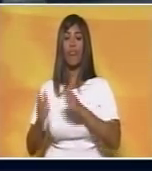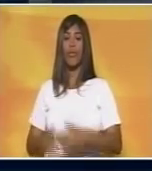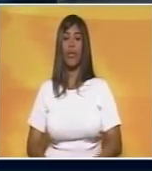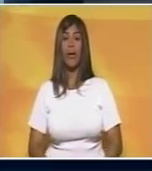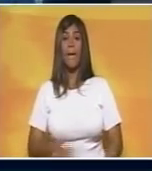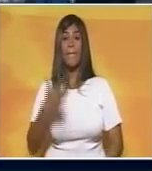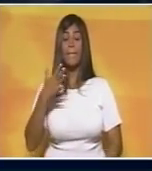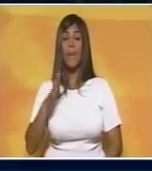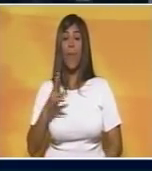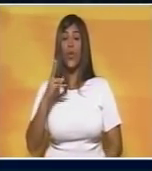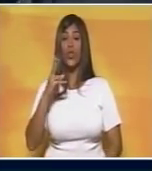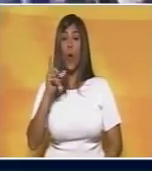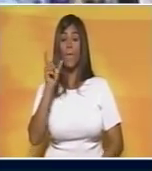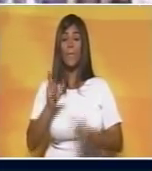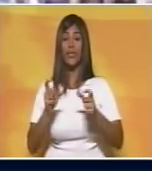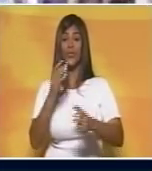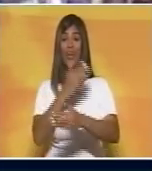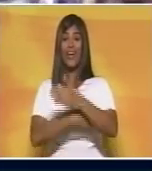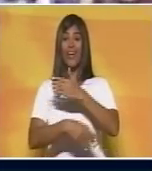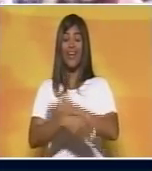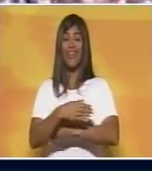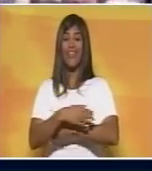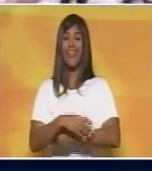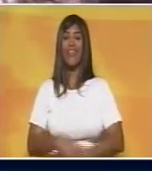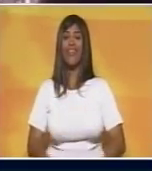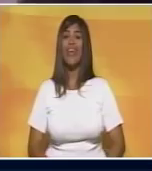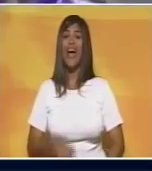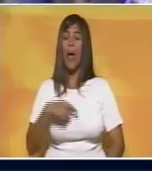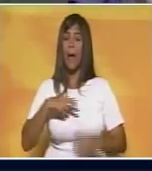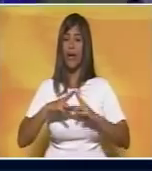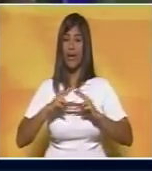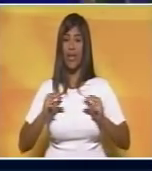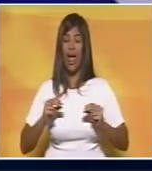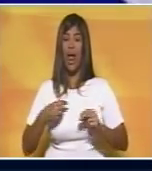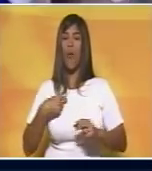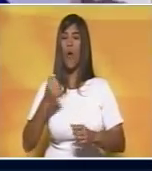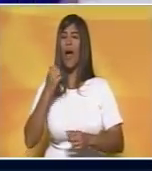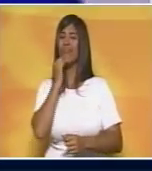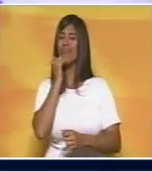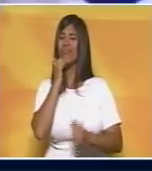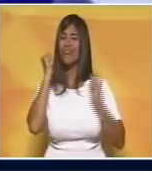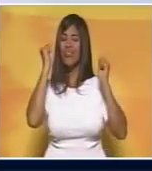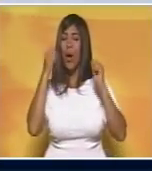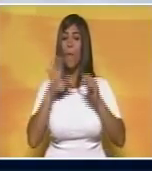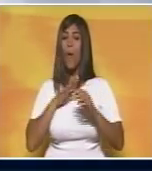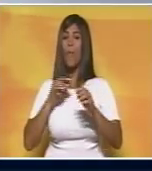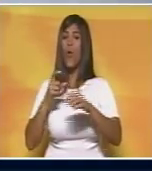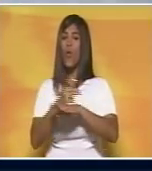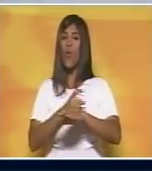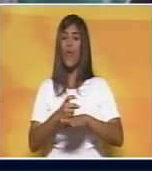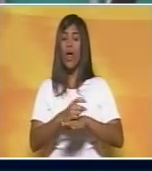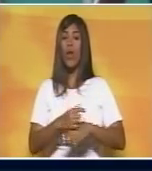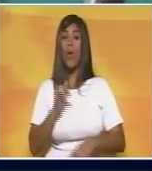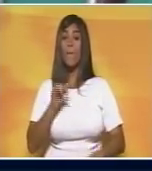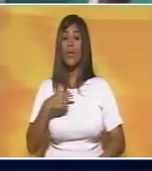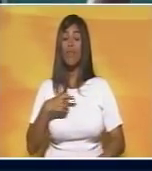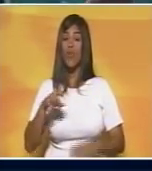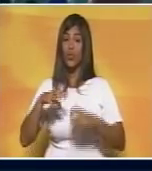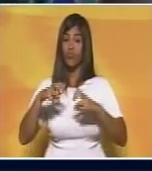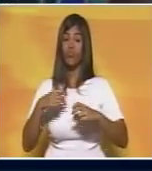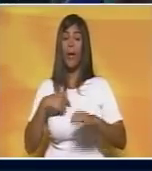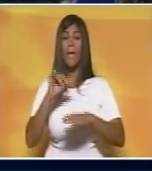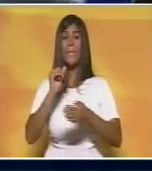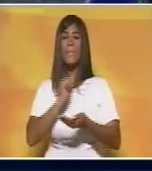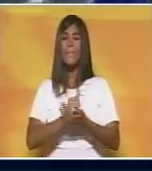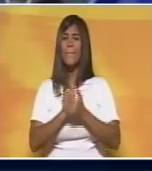Al menos 2 heridos dejó un enfrentamiento entre manifestantes antigubernamentales y agentes antidisturbios de Nicaragua, tras una misa de acción de